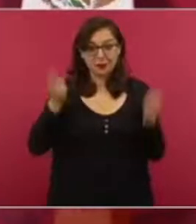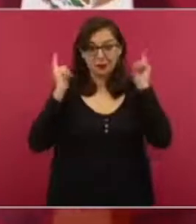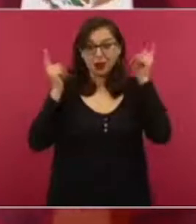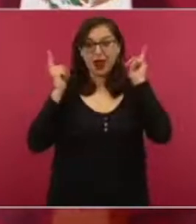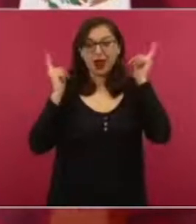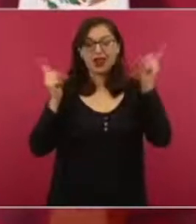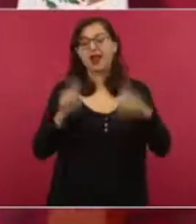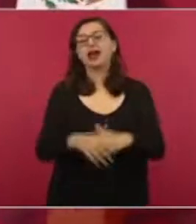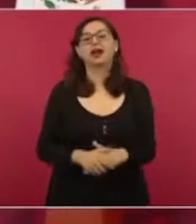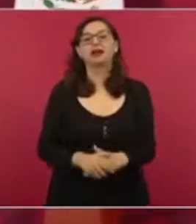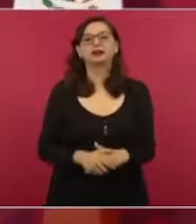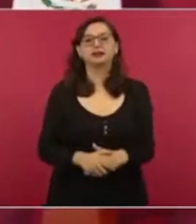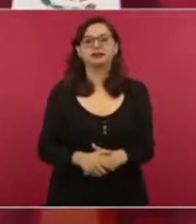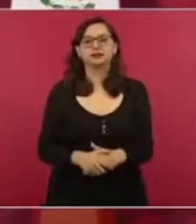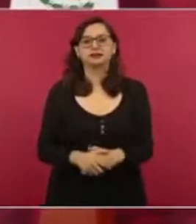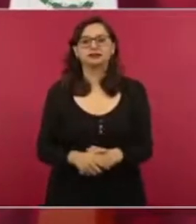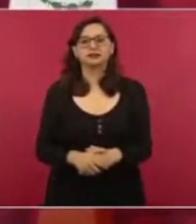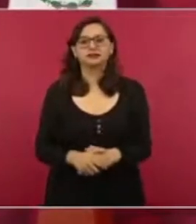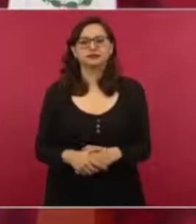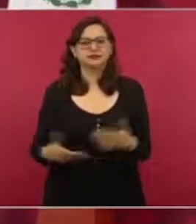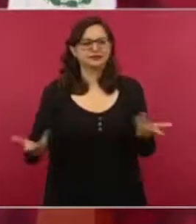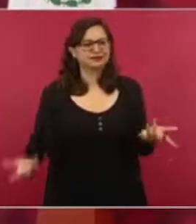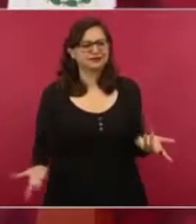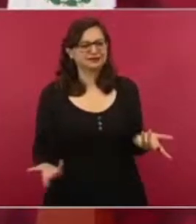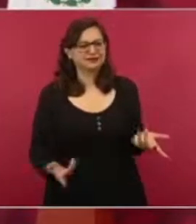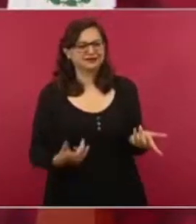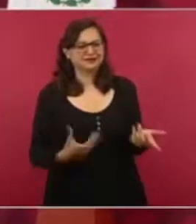¿De dónde tanto?